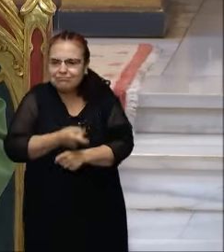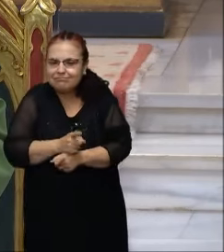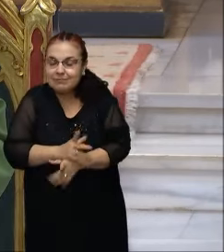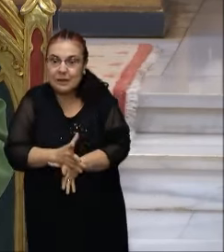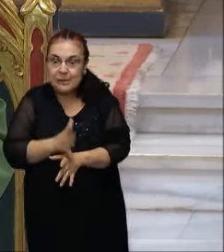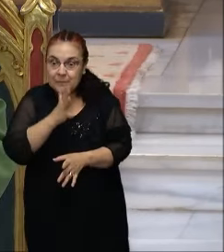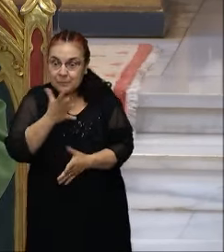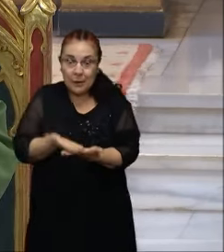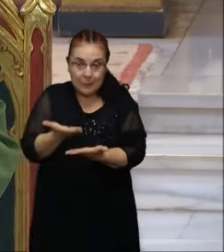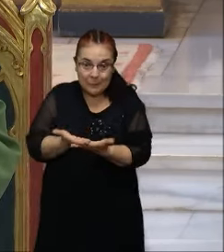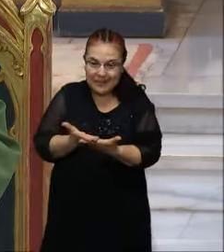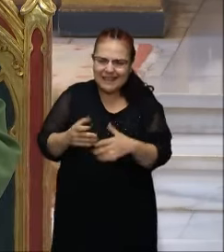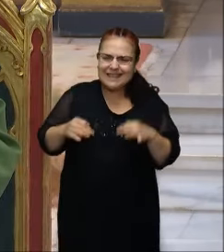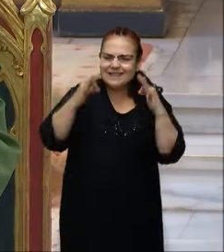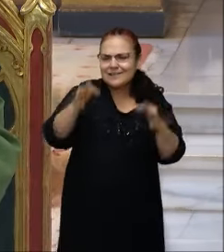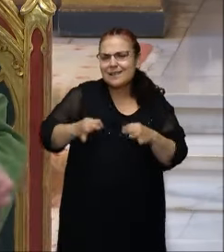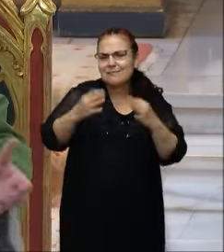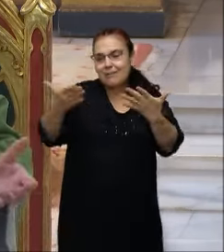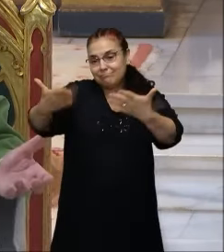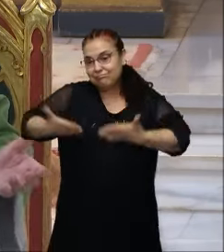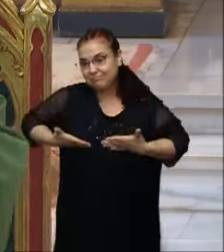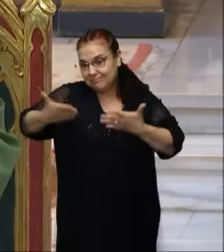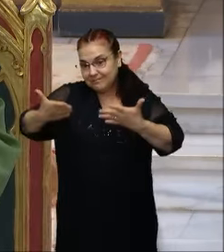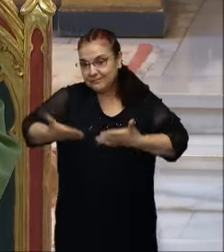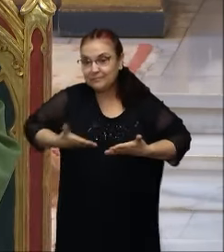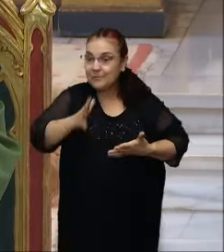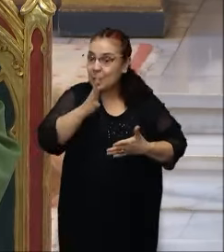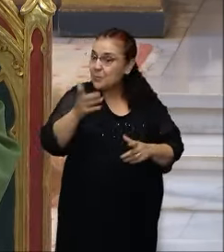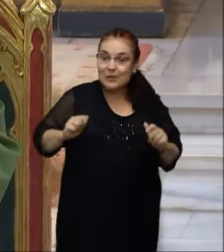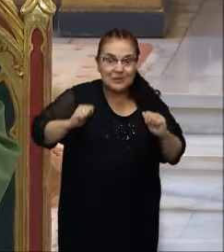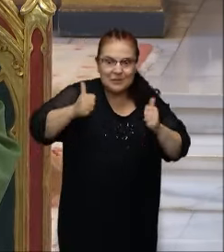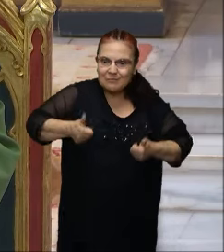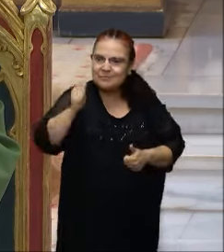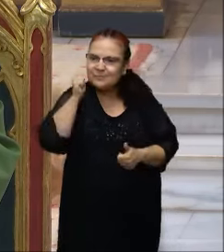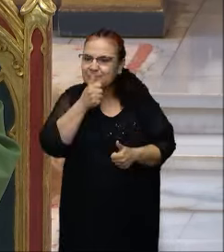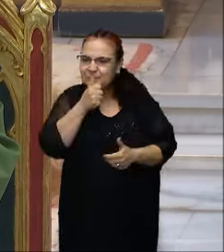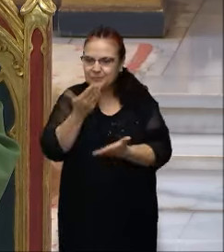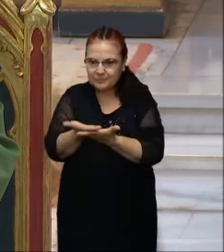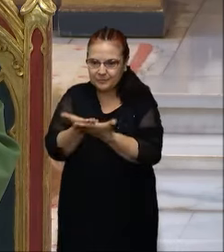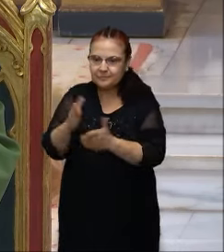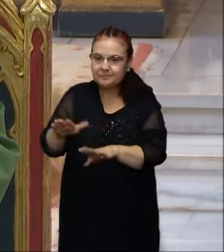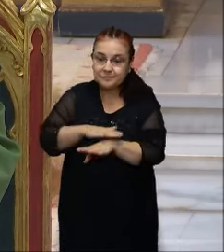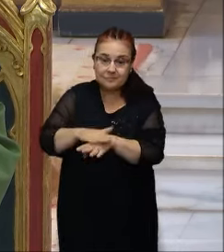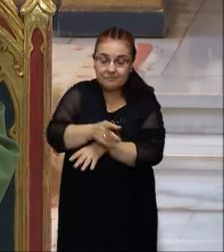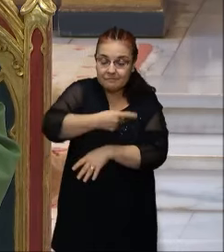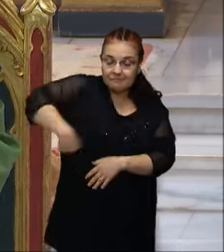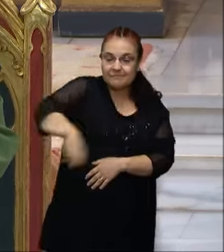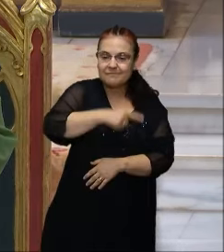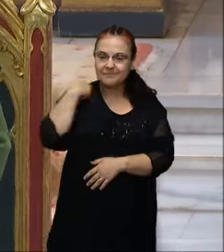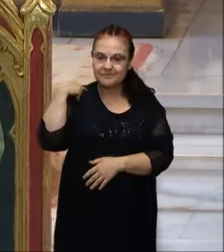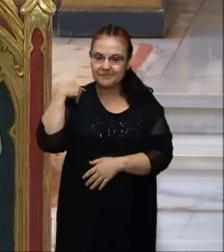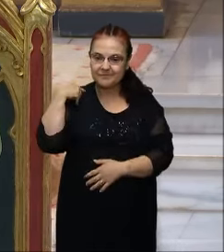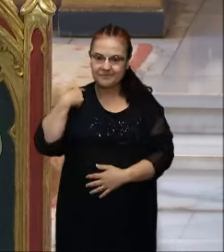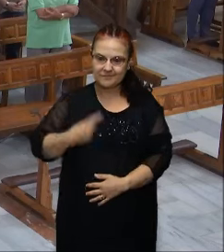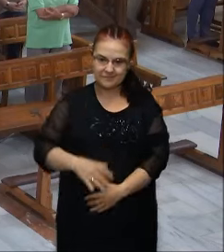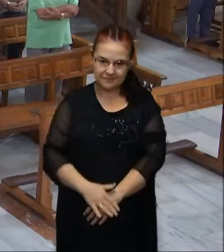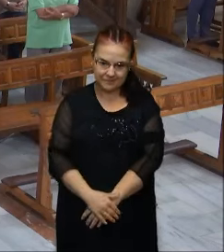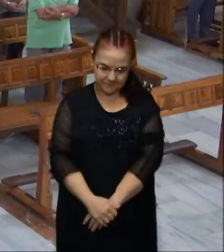sea siempre propicio y nos ayude. Por eso comenzamos los misterios pidiendo perdón porque somos pecadores.